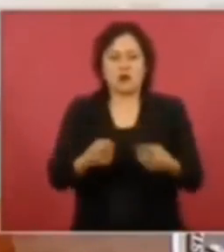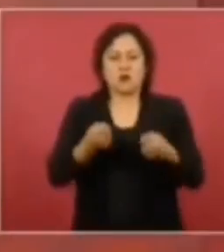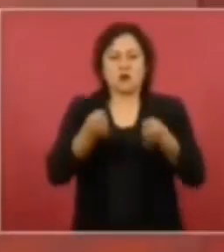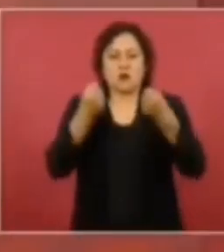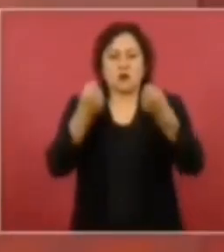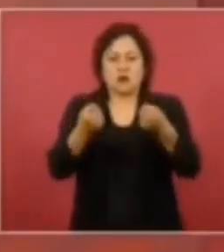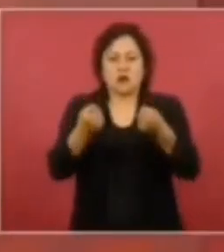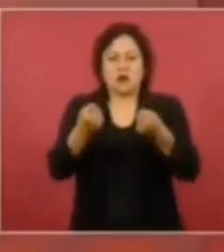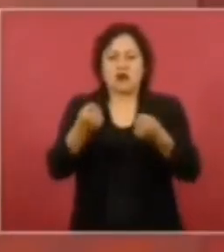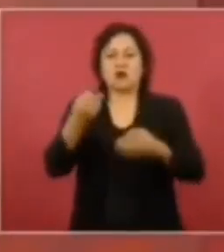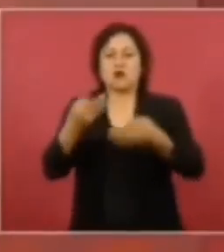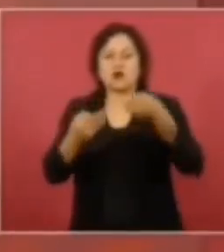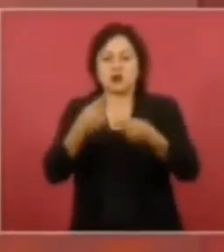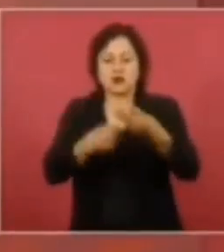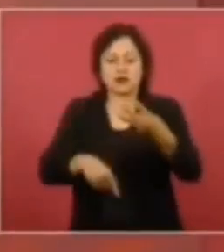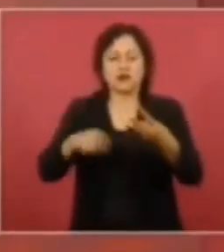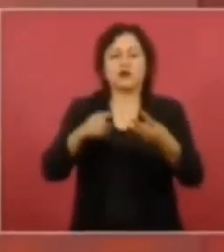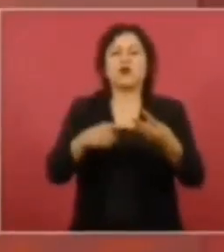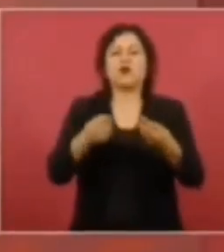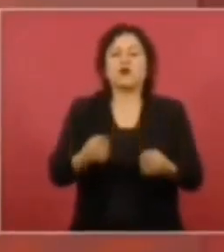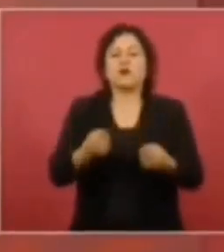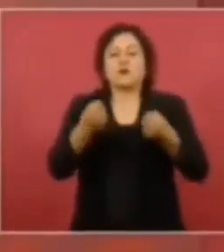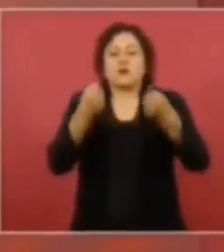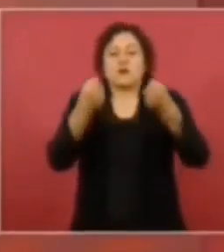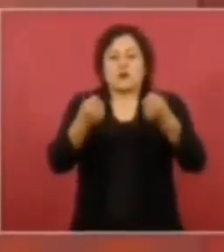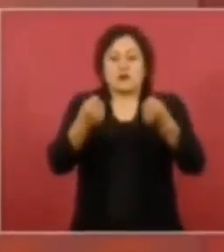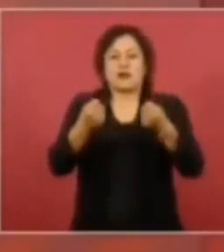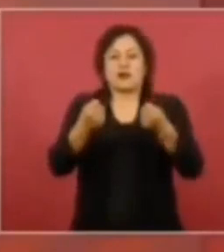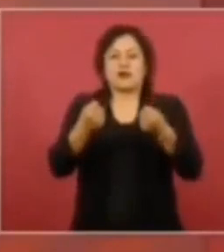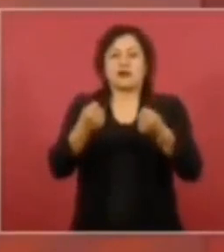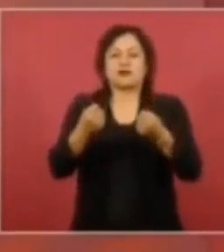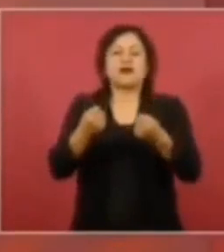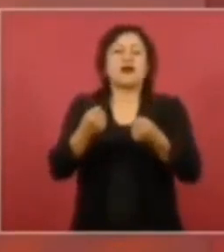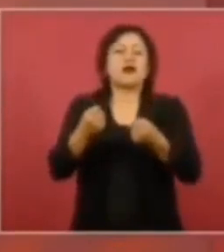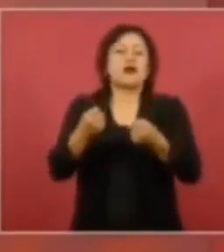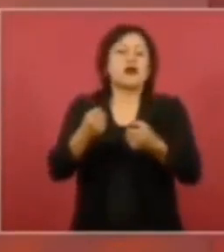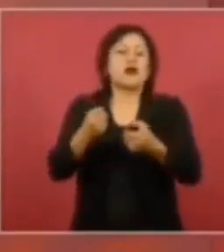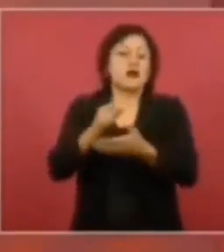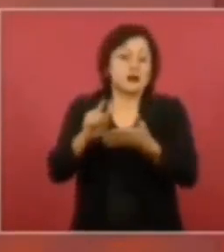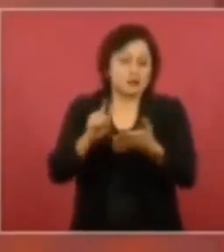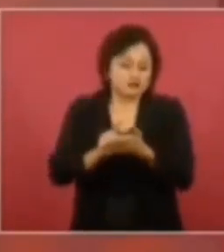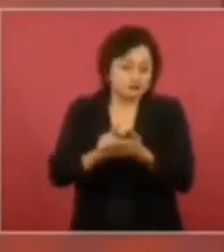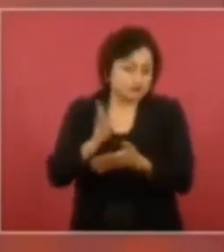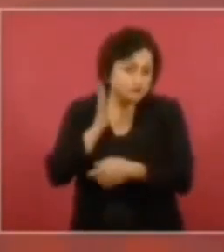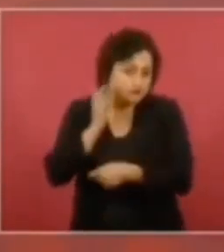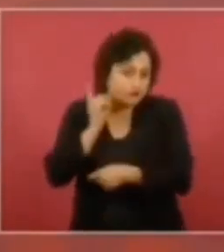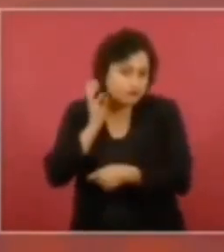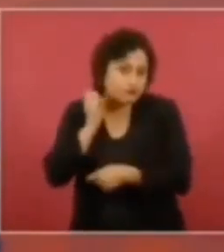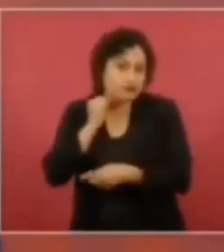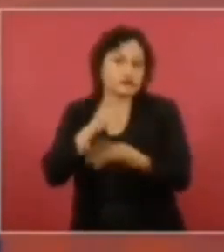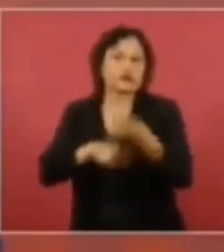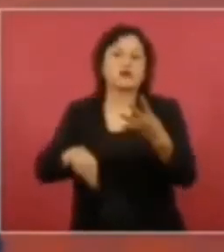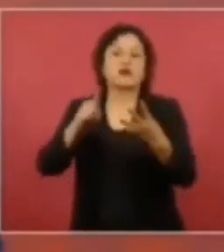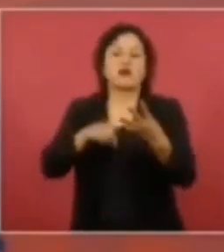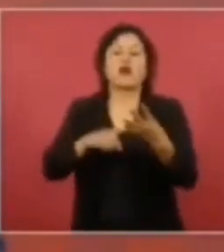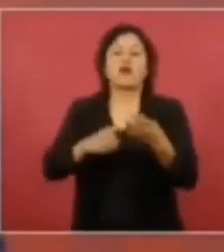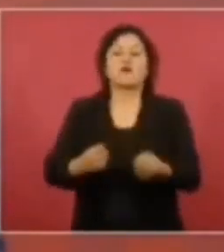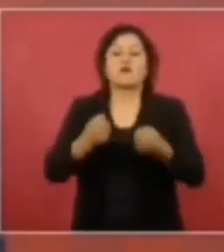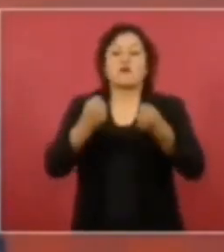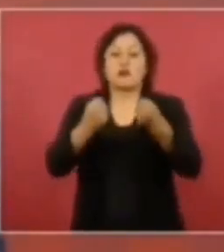al poder judicial, al poder legislativo y al poder mediático.